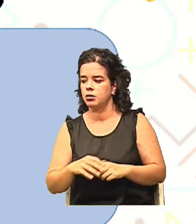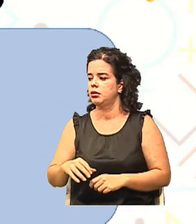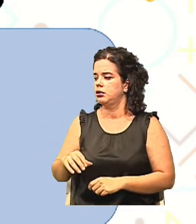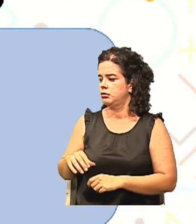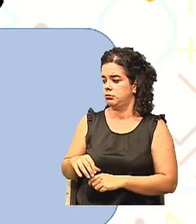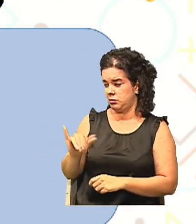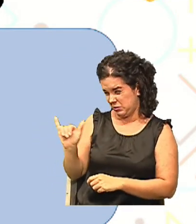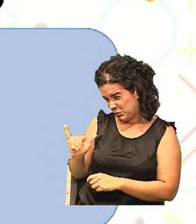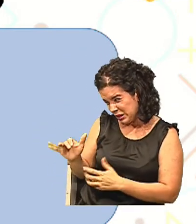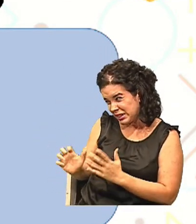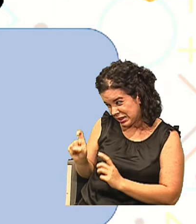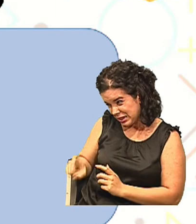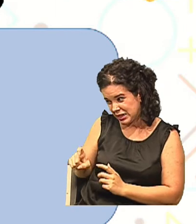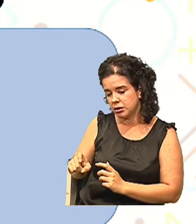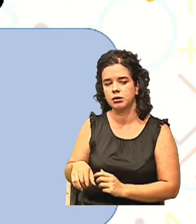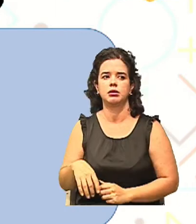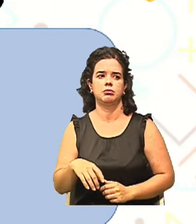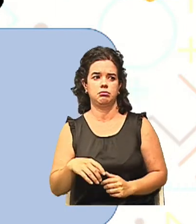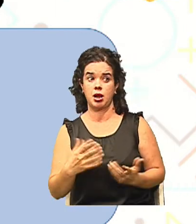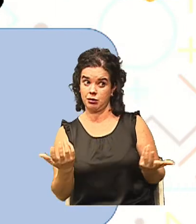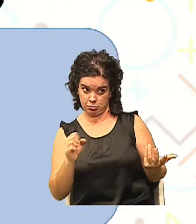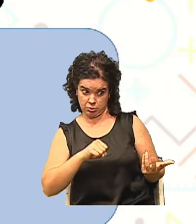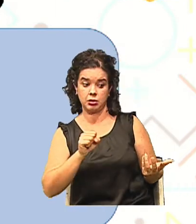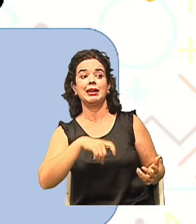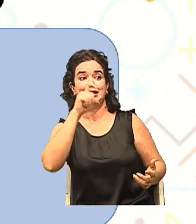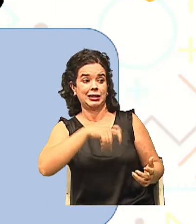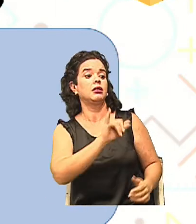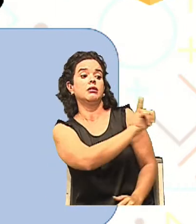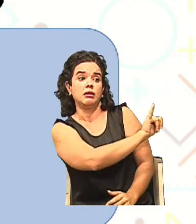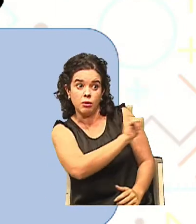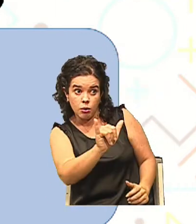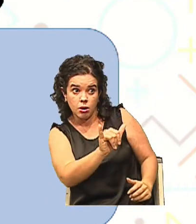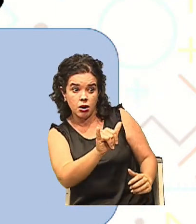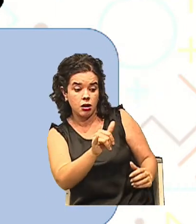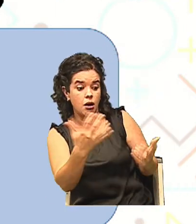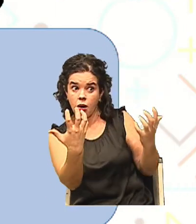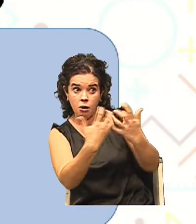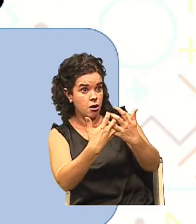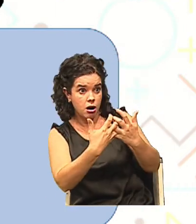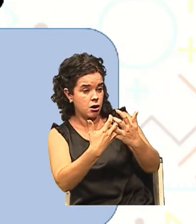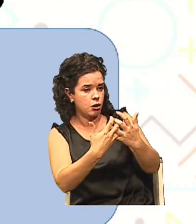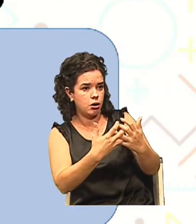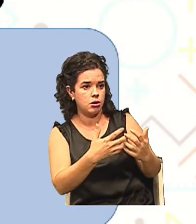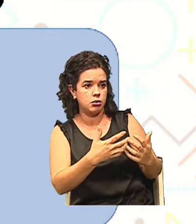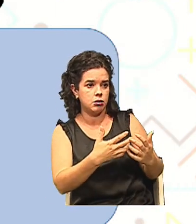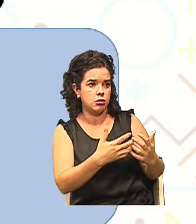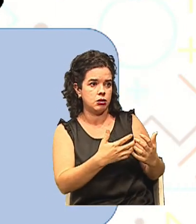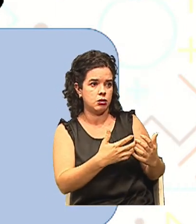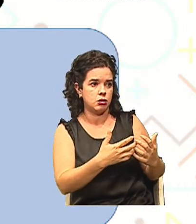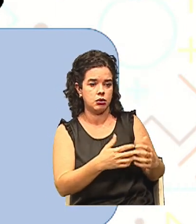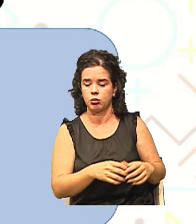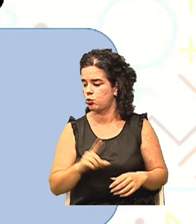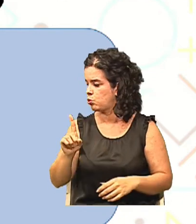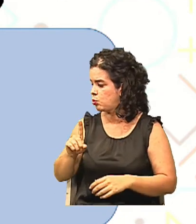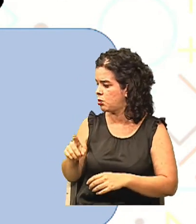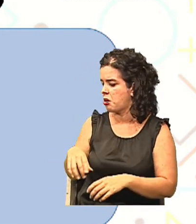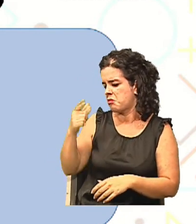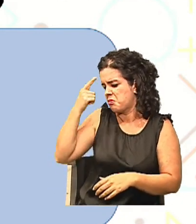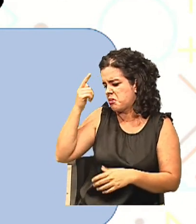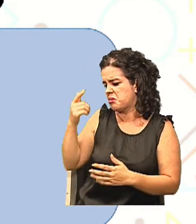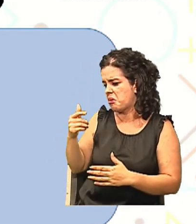no te da igual, no van a cumplir el criterio de semejanza. Ah, yo creía que era solo dividir.